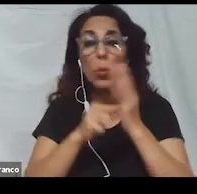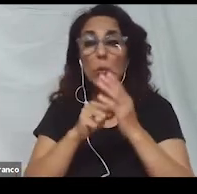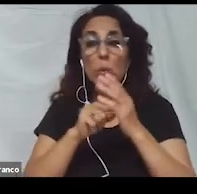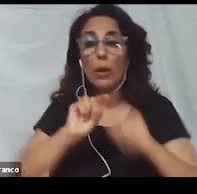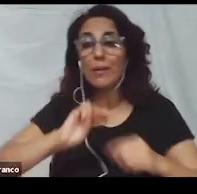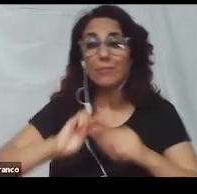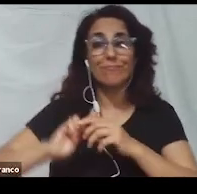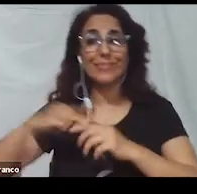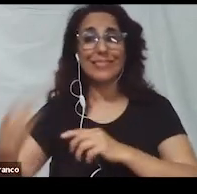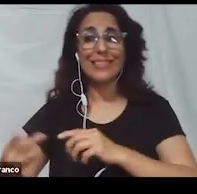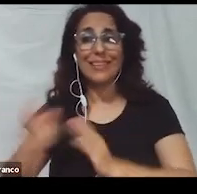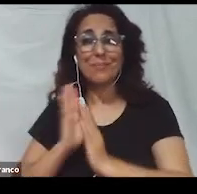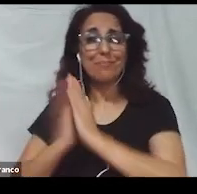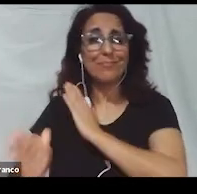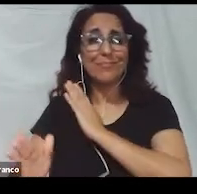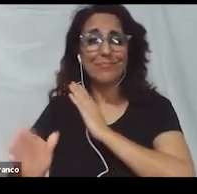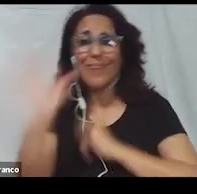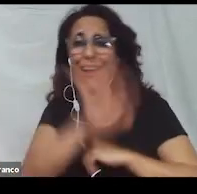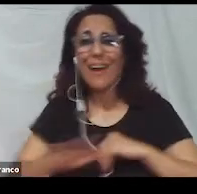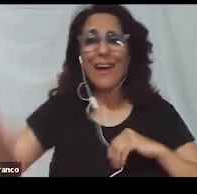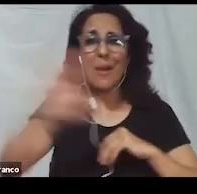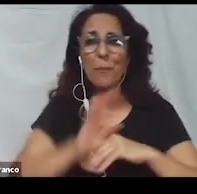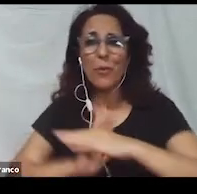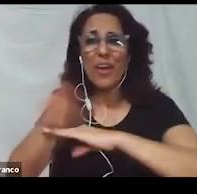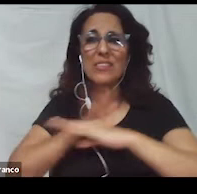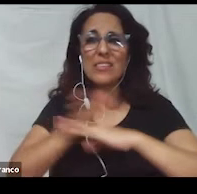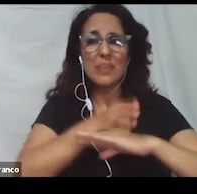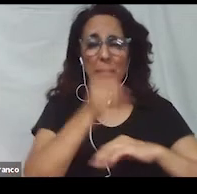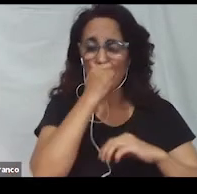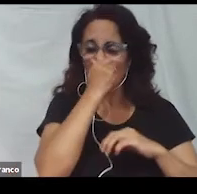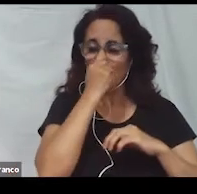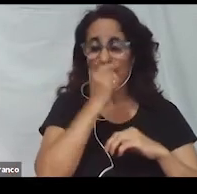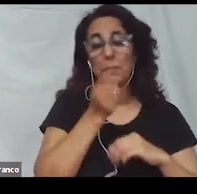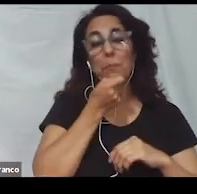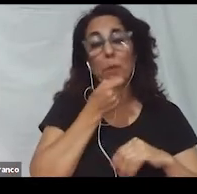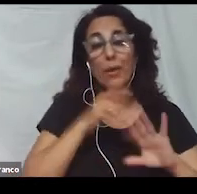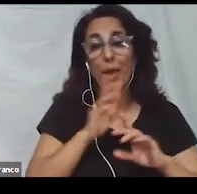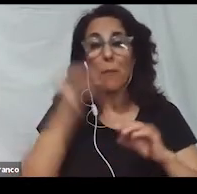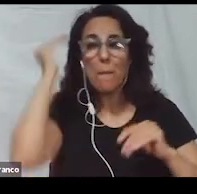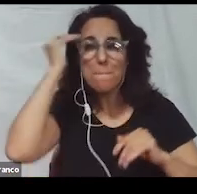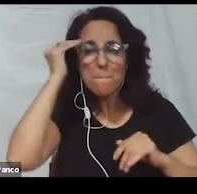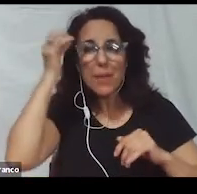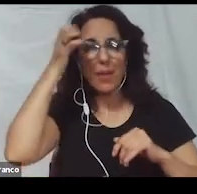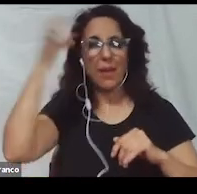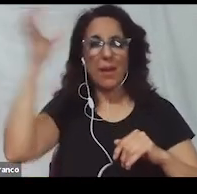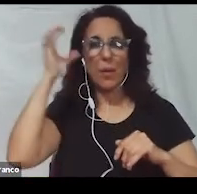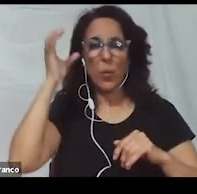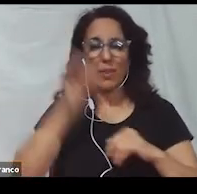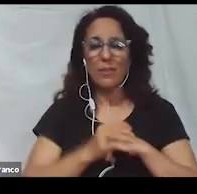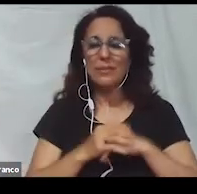que se saltean prácticamente todo el árbol de accesibilidad y por consiguiente no son accesibles. Tengan eso en mente,